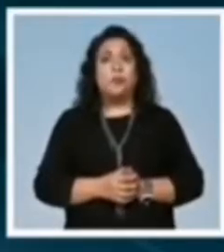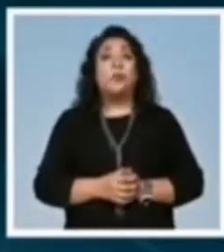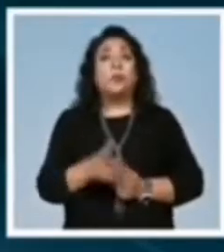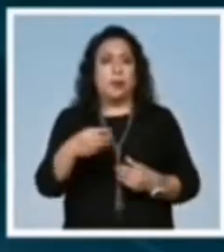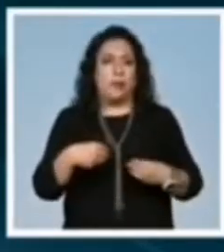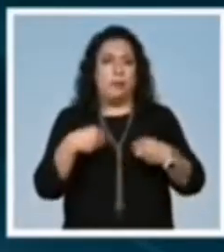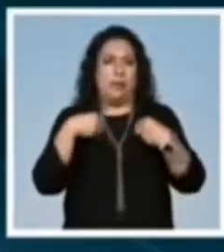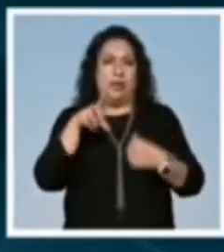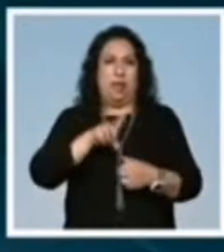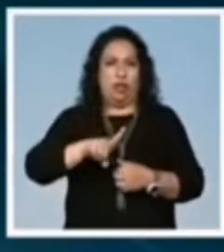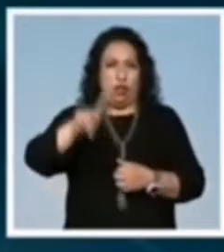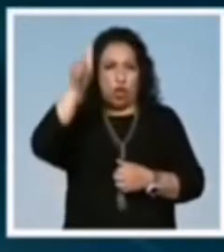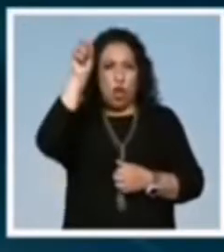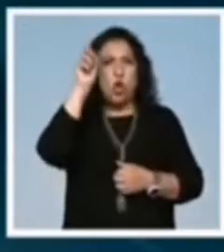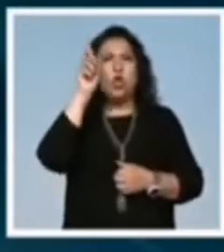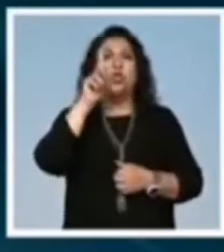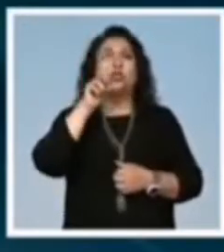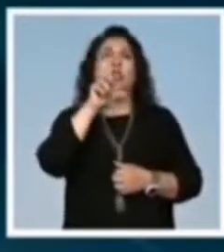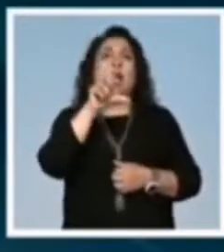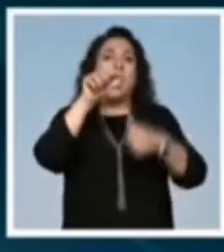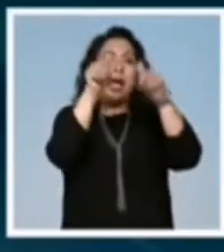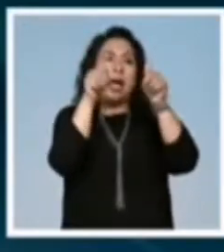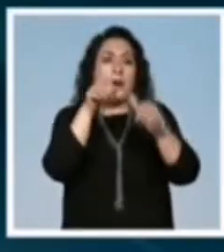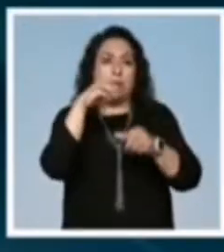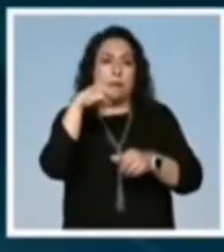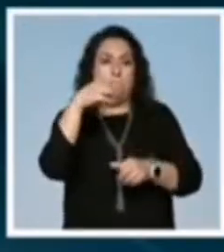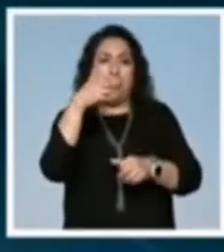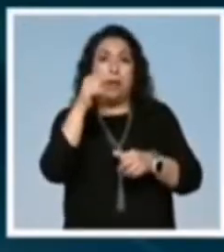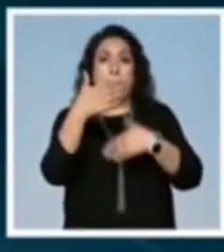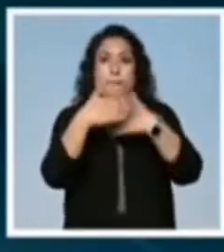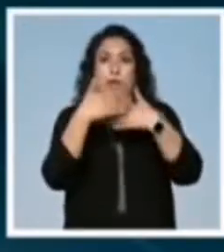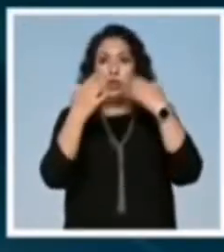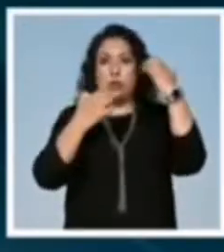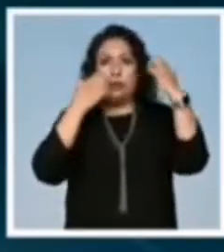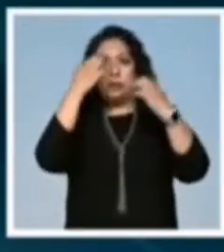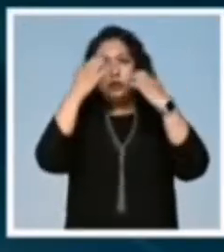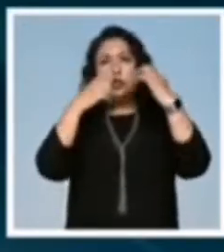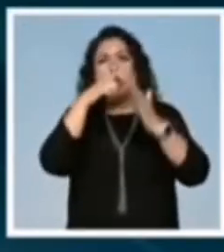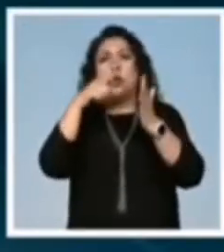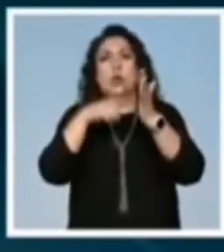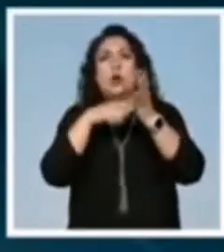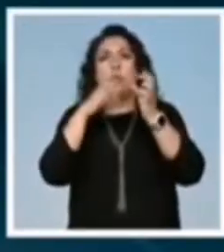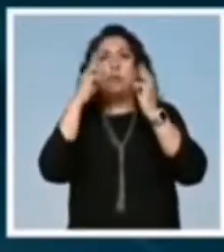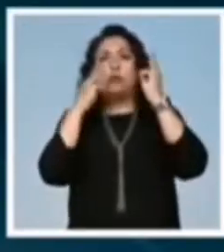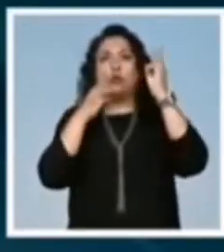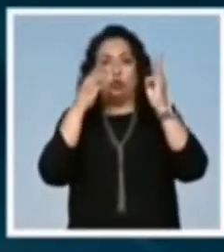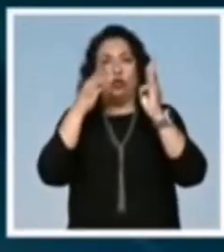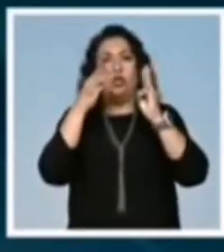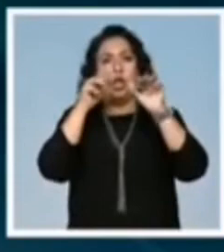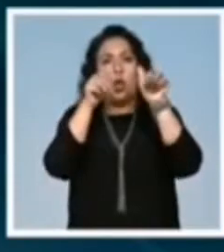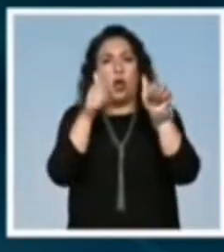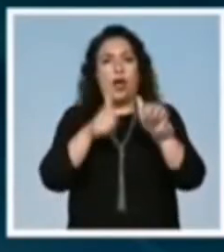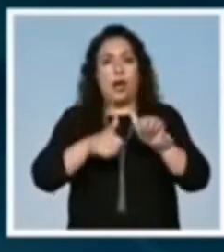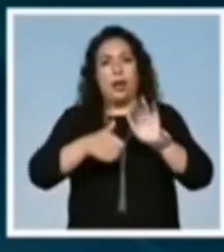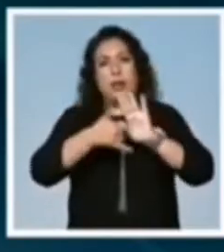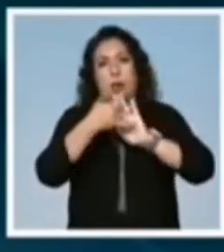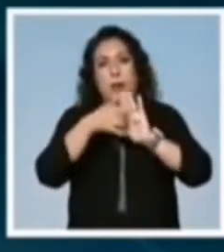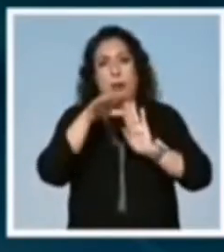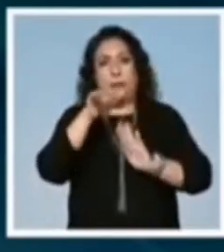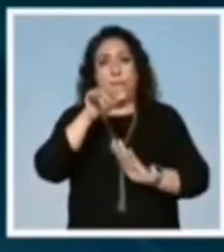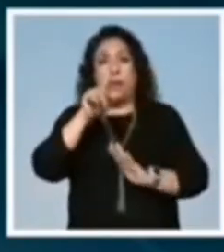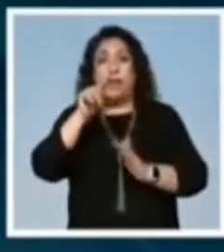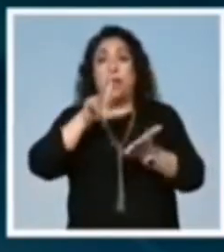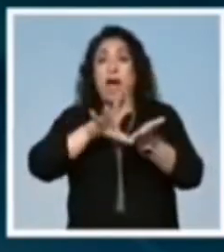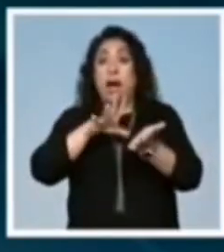La vida de los dioses, la divinidad en el arte maya, es la próxima exposición del Museo Metropolitano de Arte de Nueva York, la cual cuenta con